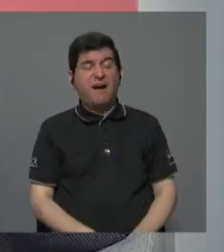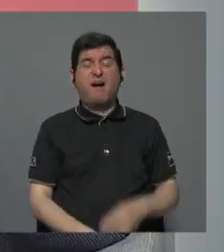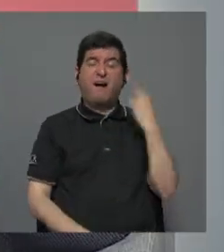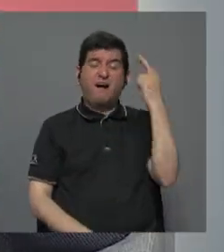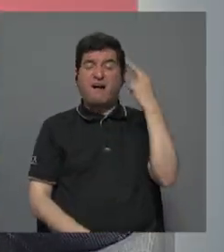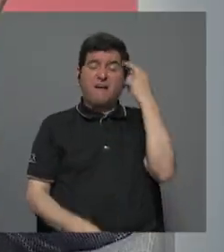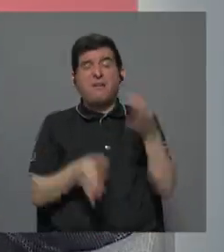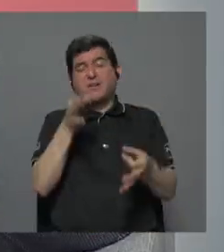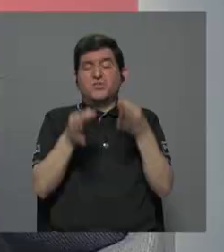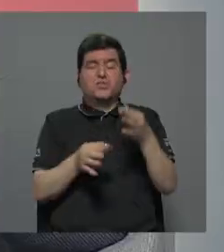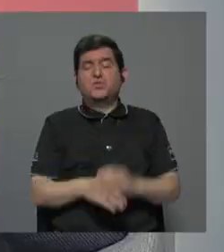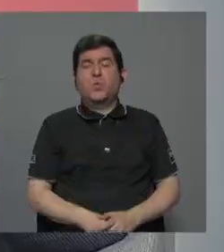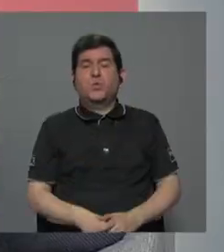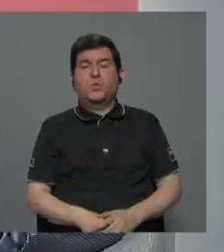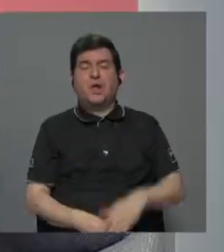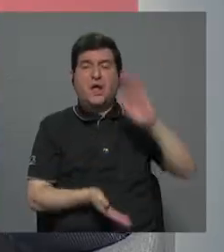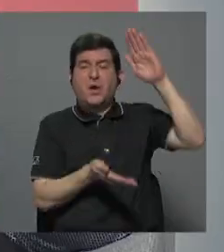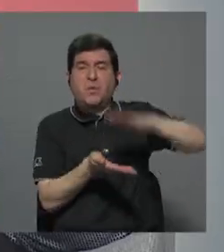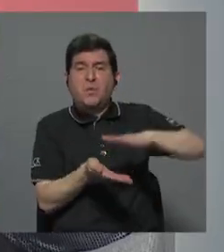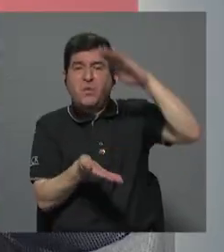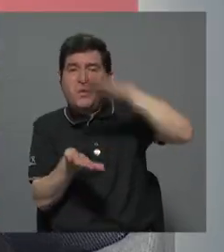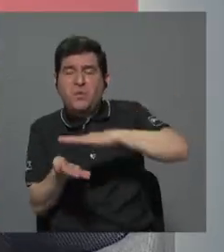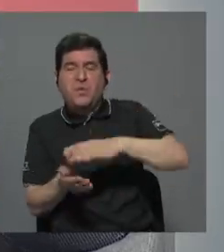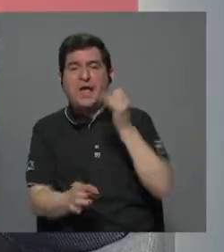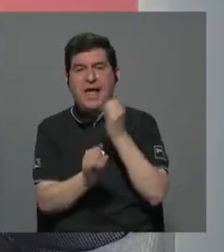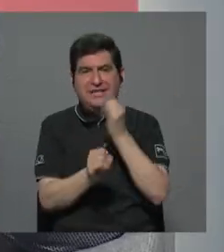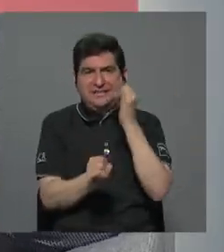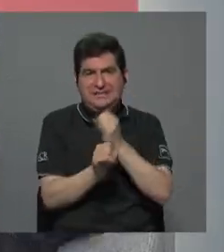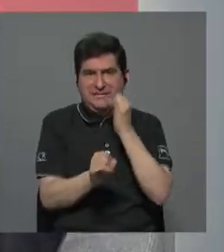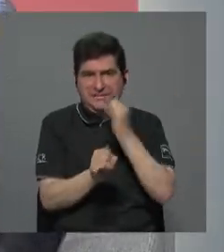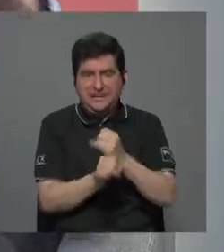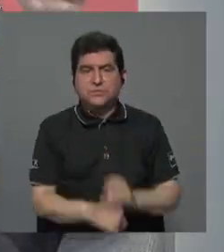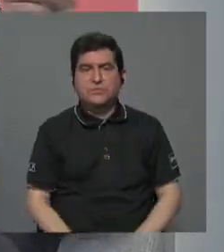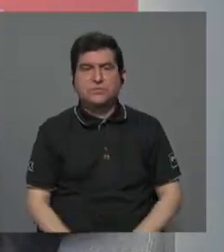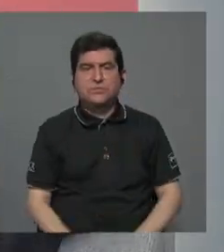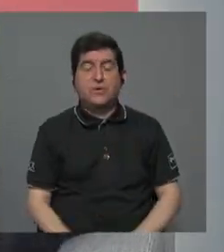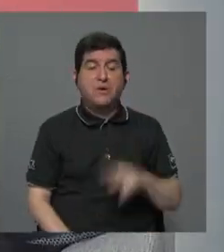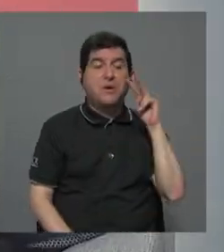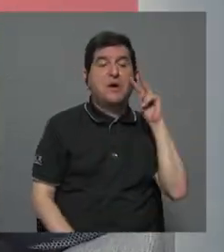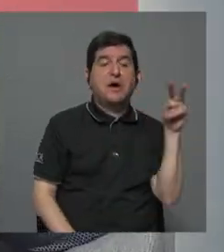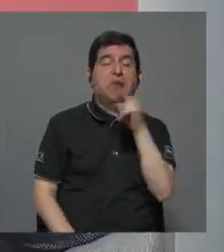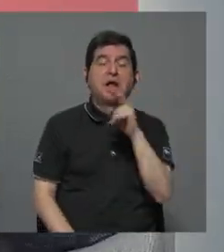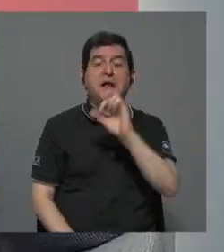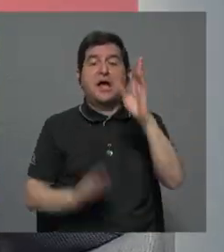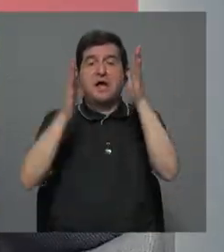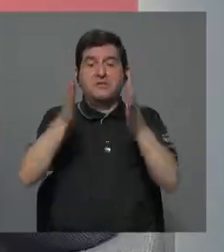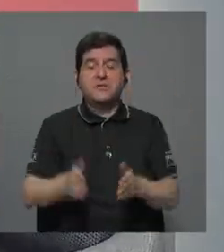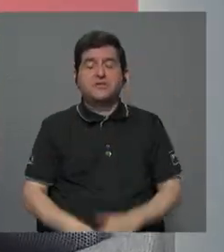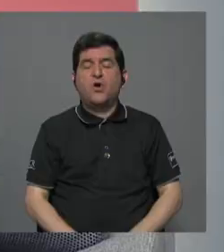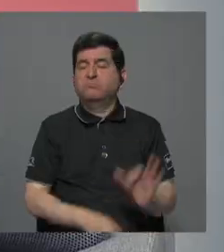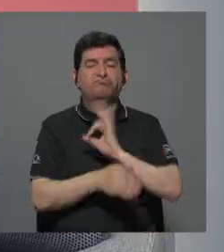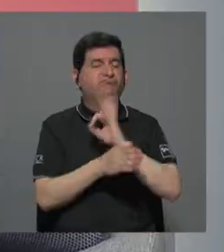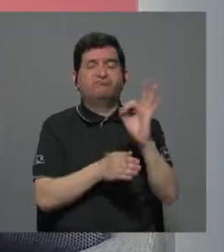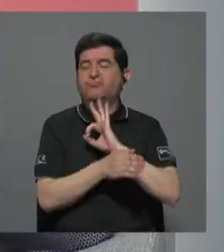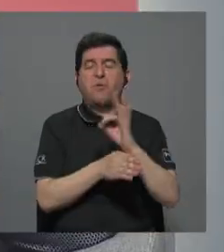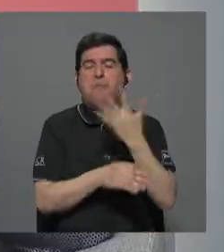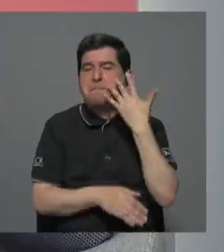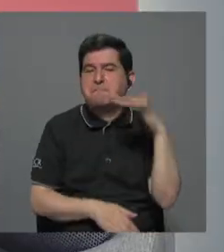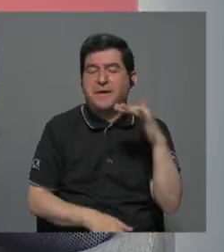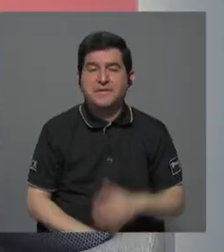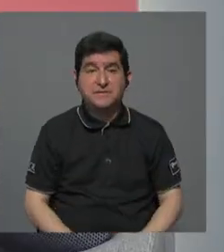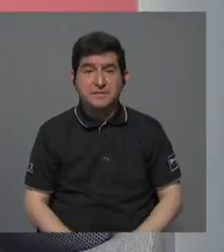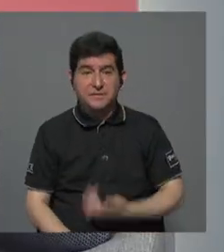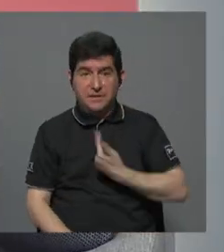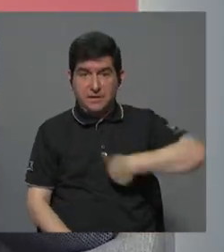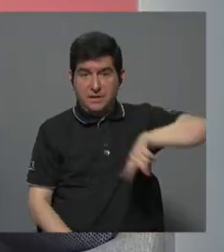los recortes para que las instituciones ante los ojos de los costarricenses se vean como ineficientes nosotros